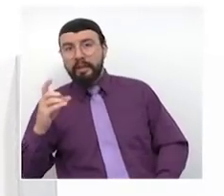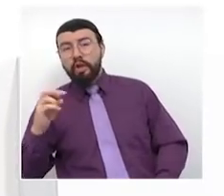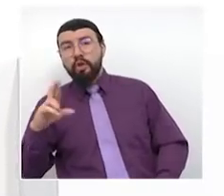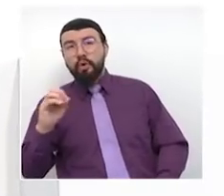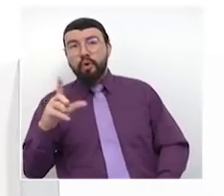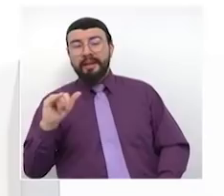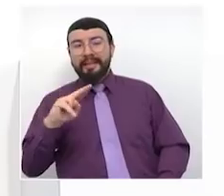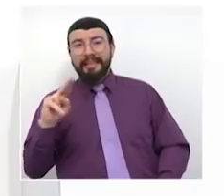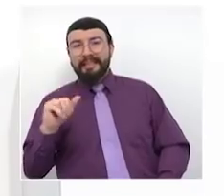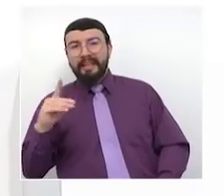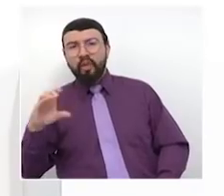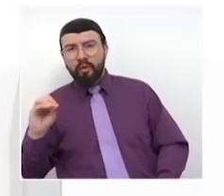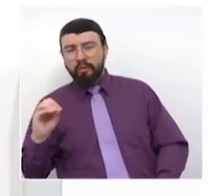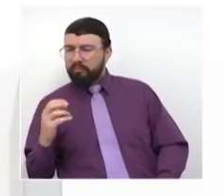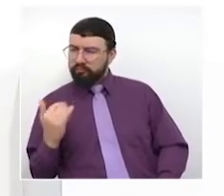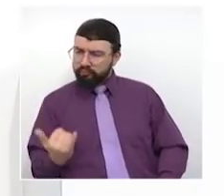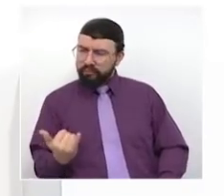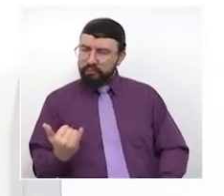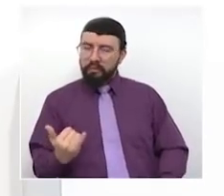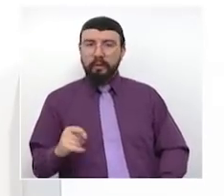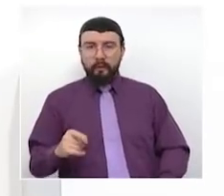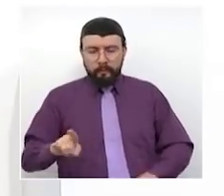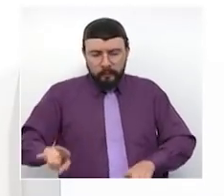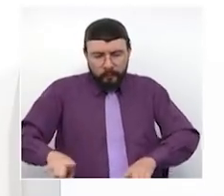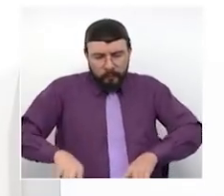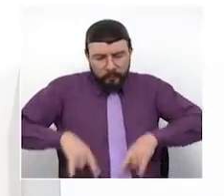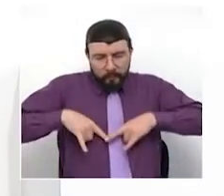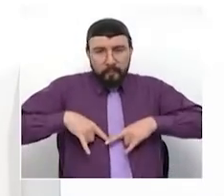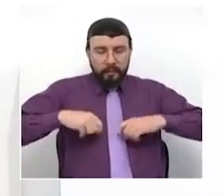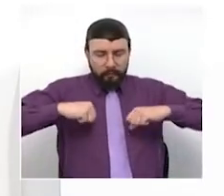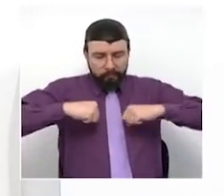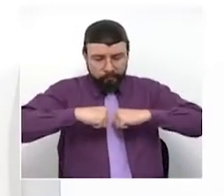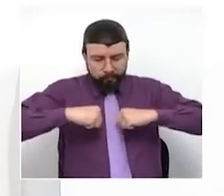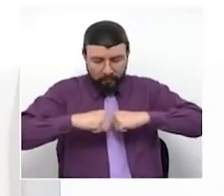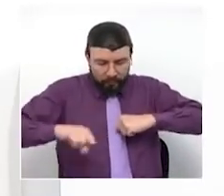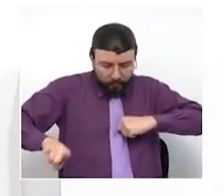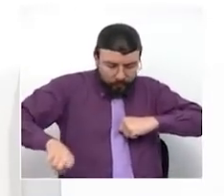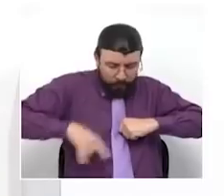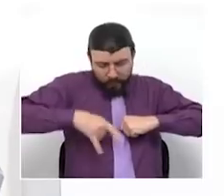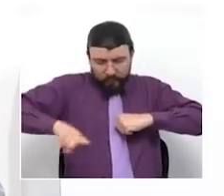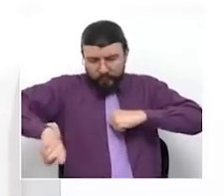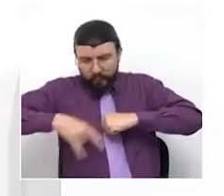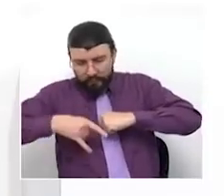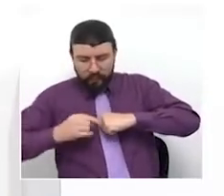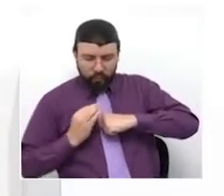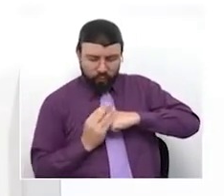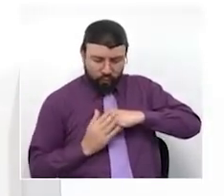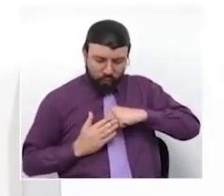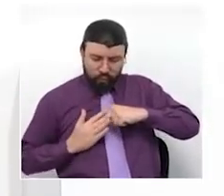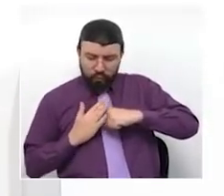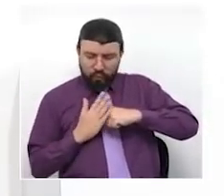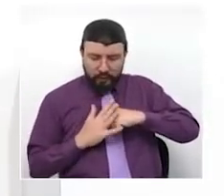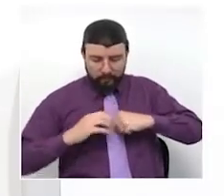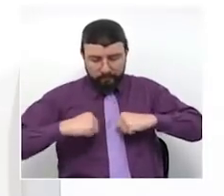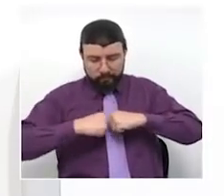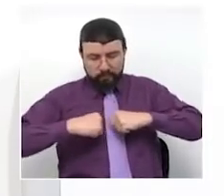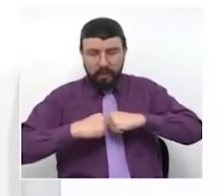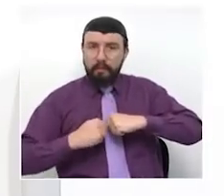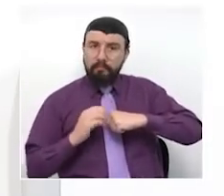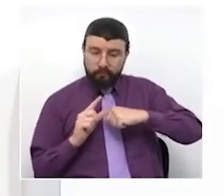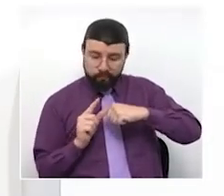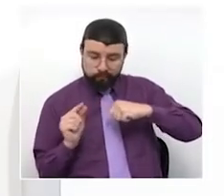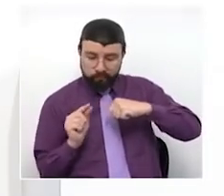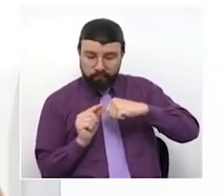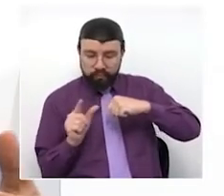sea hidrolizado y se absorba para formar otros tipos de colágenos. Porque es que uno con ese colágeno solo no tiene el